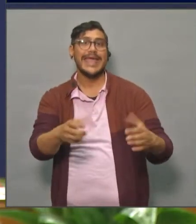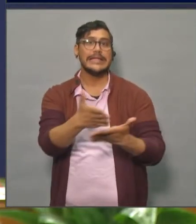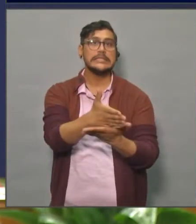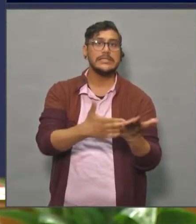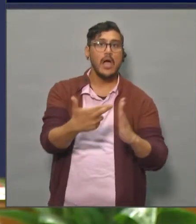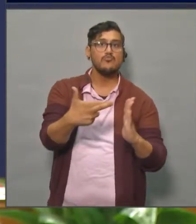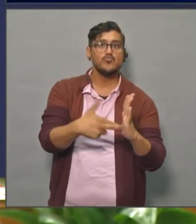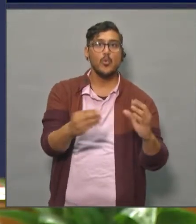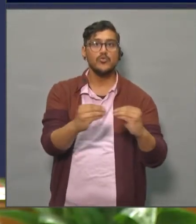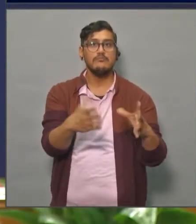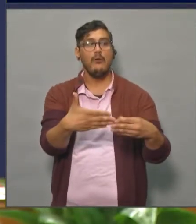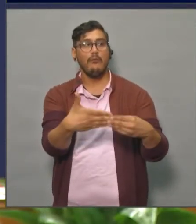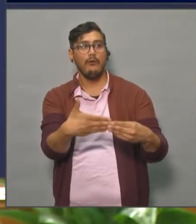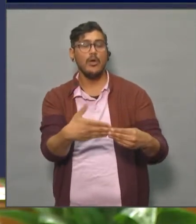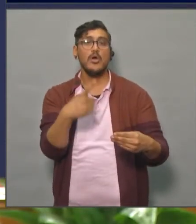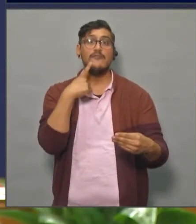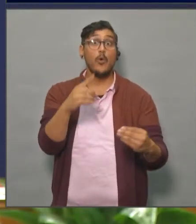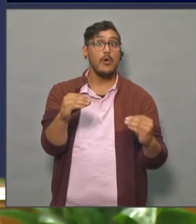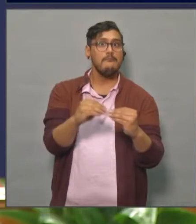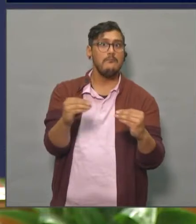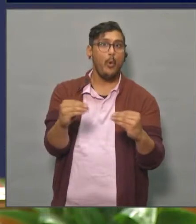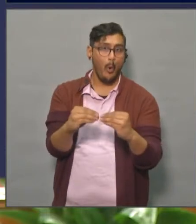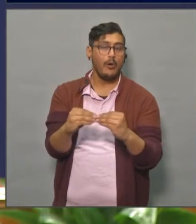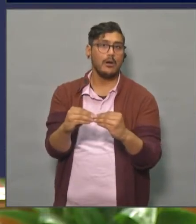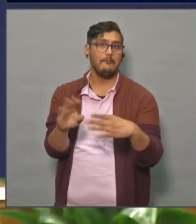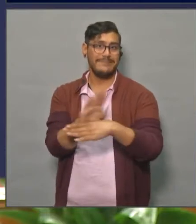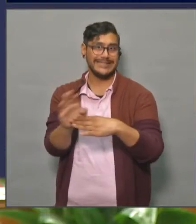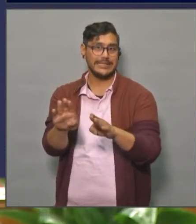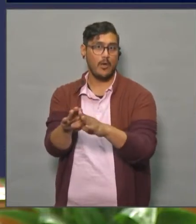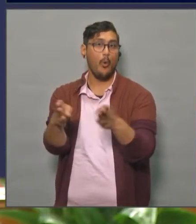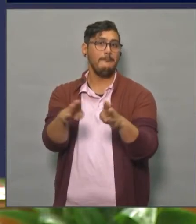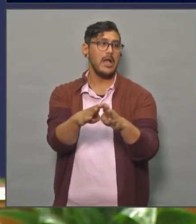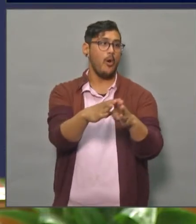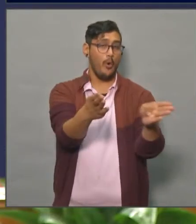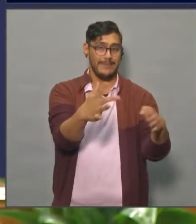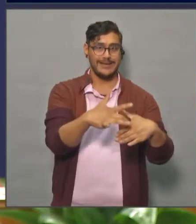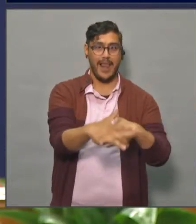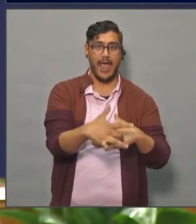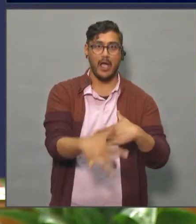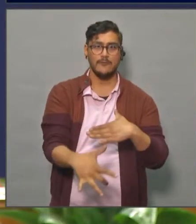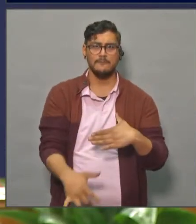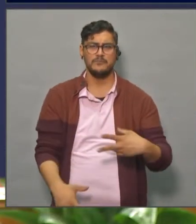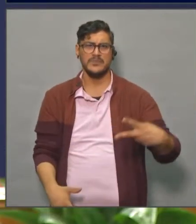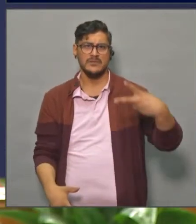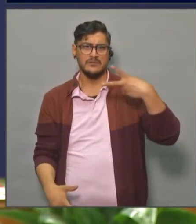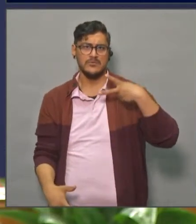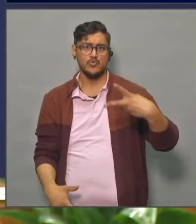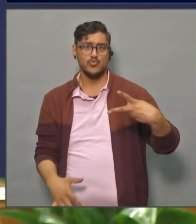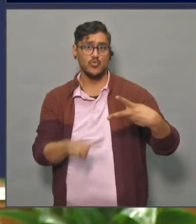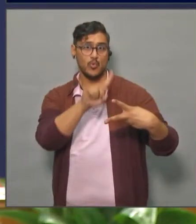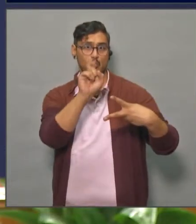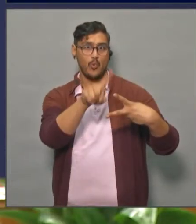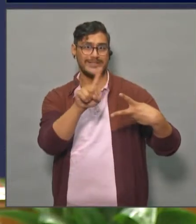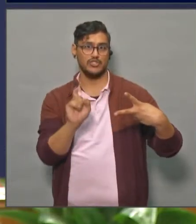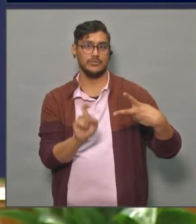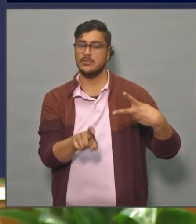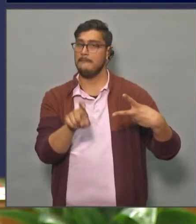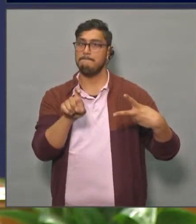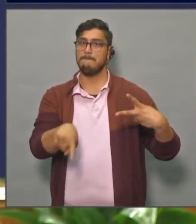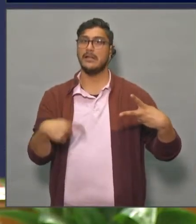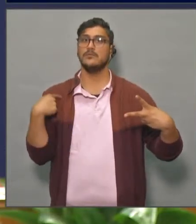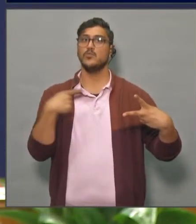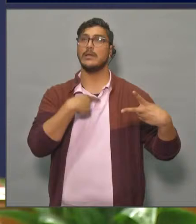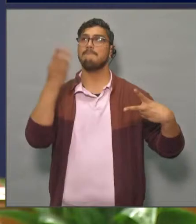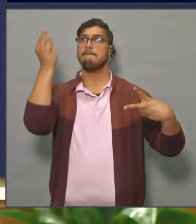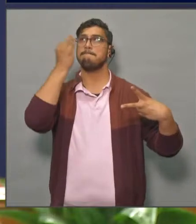restricciones para que abran más negocios en nuestro condado. Hay dos preguntas importantes que debemos hacernos mientras nos